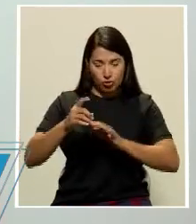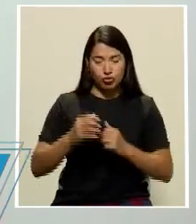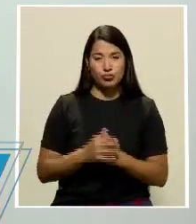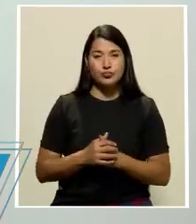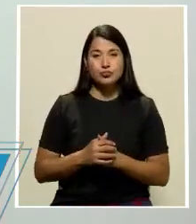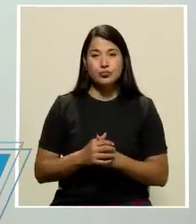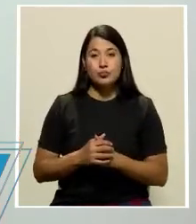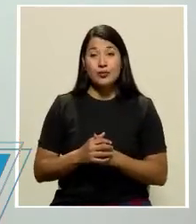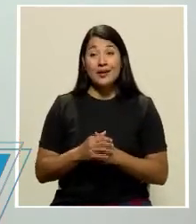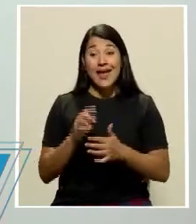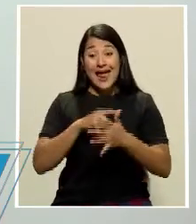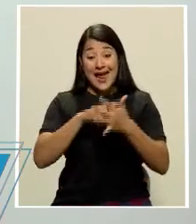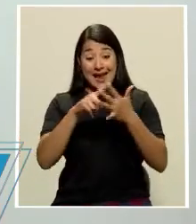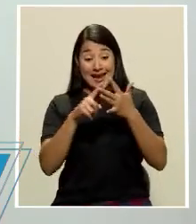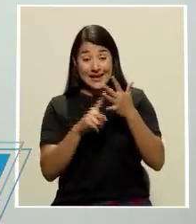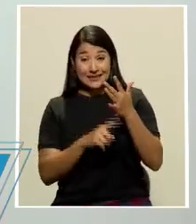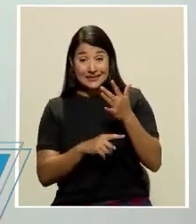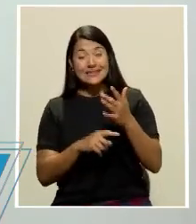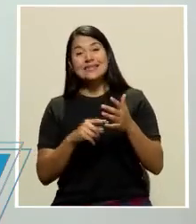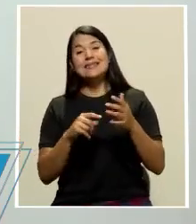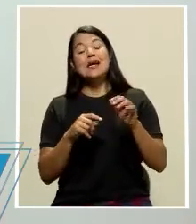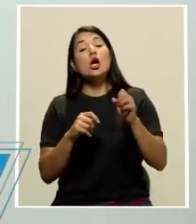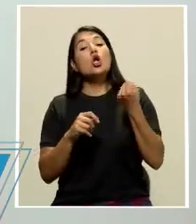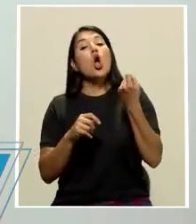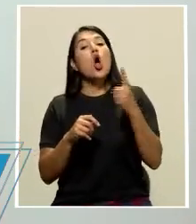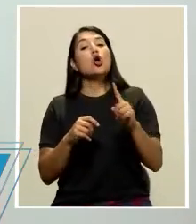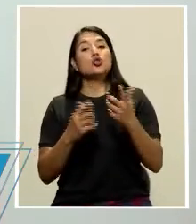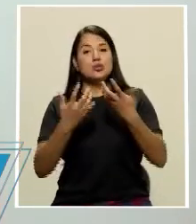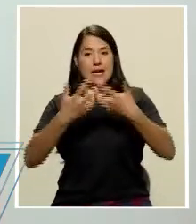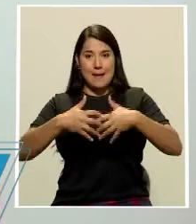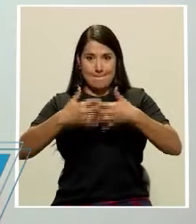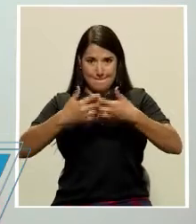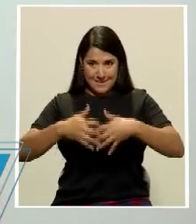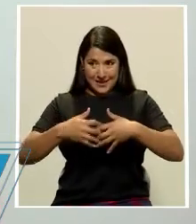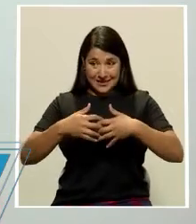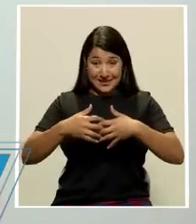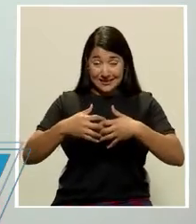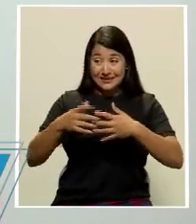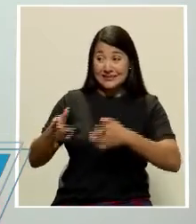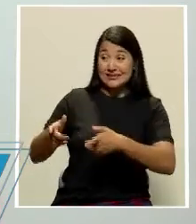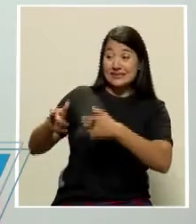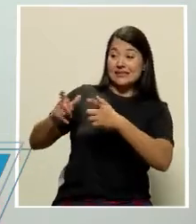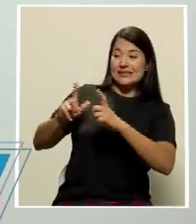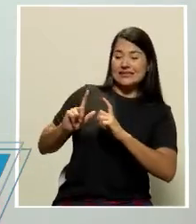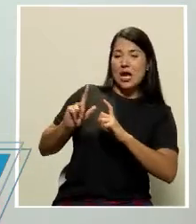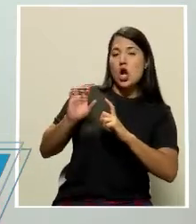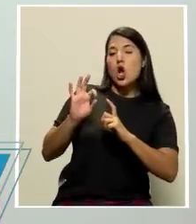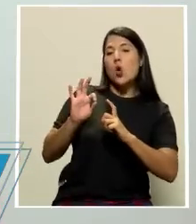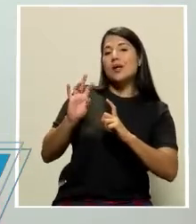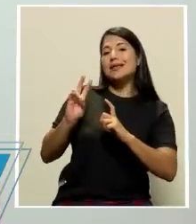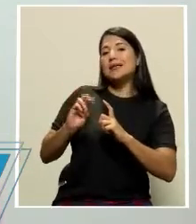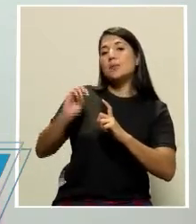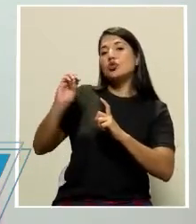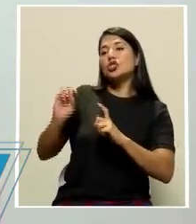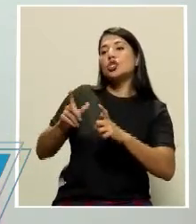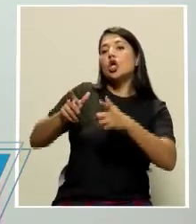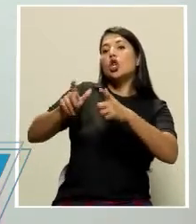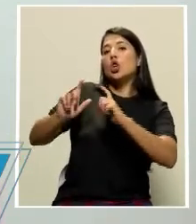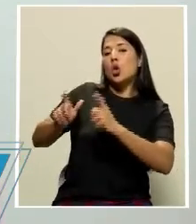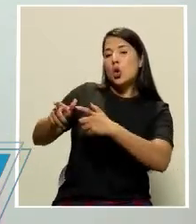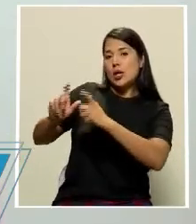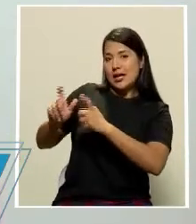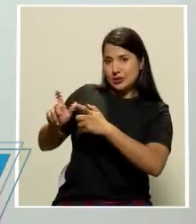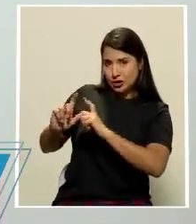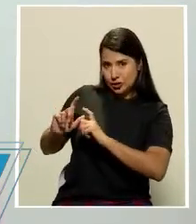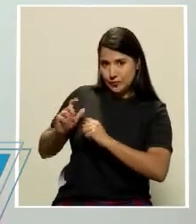Estas empresas son las que en este momento constituyen más del 97% de las donaciones que recibimos. El banco a